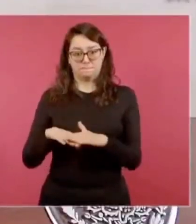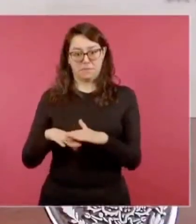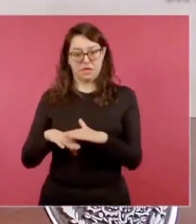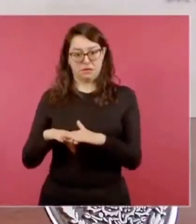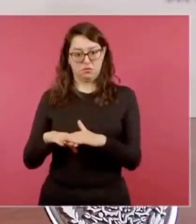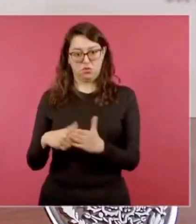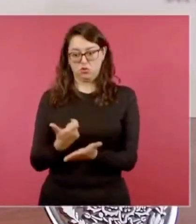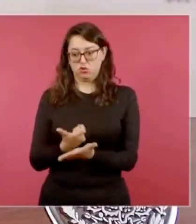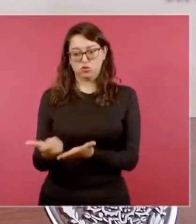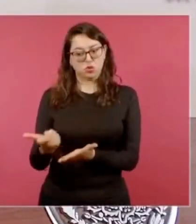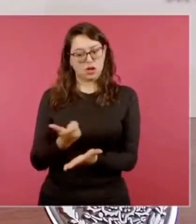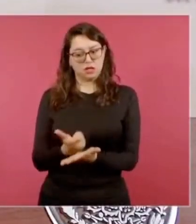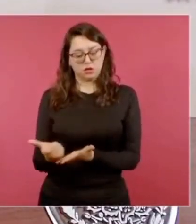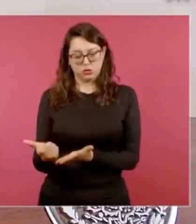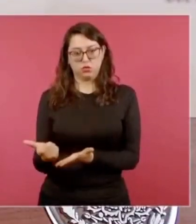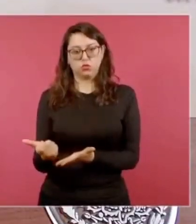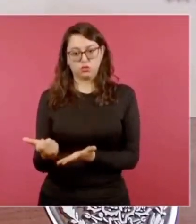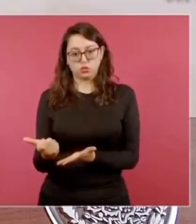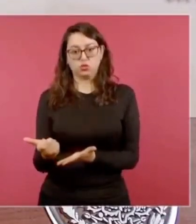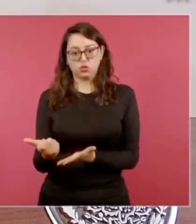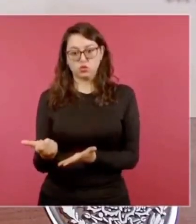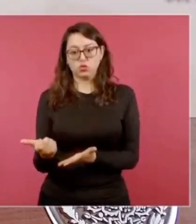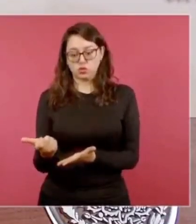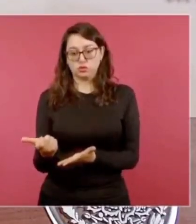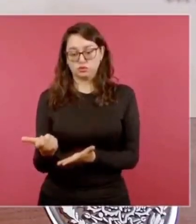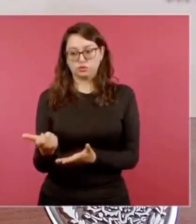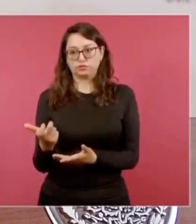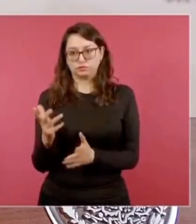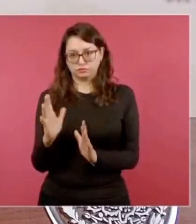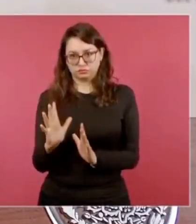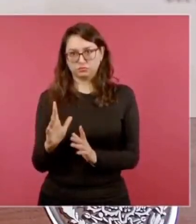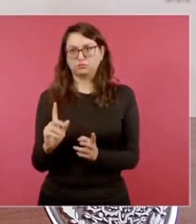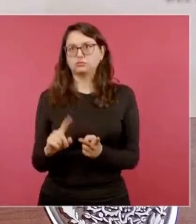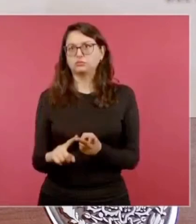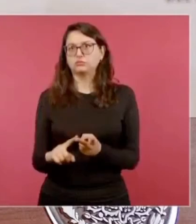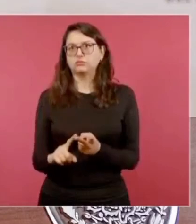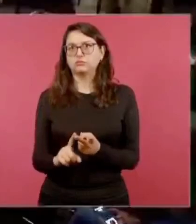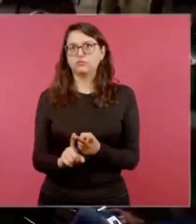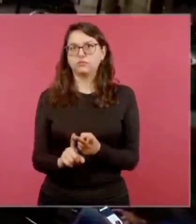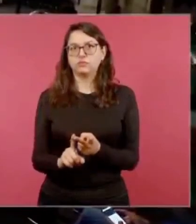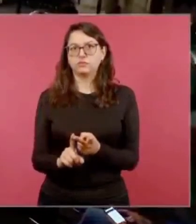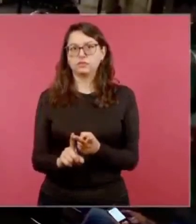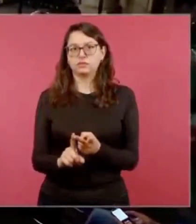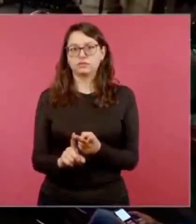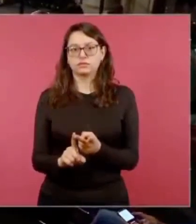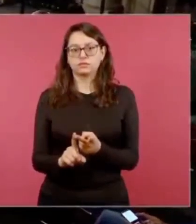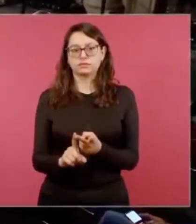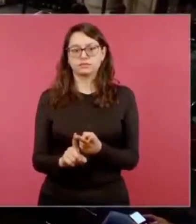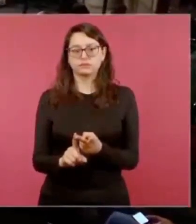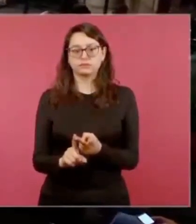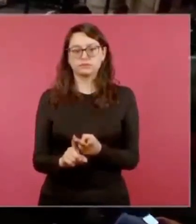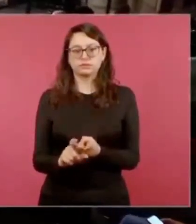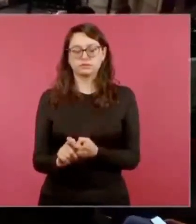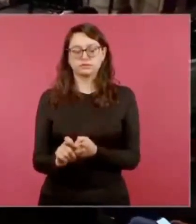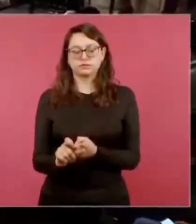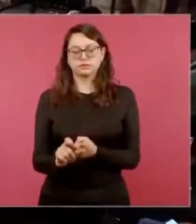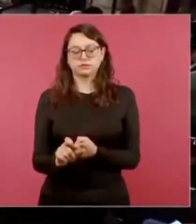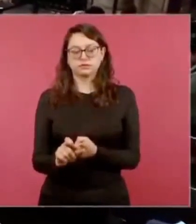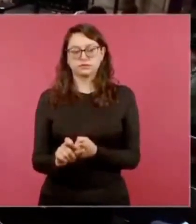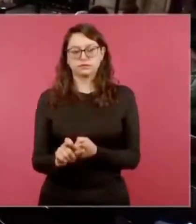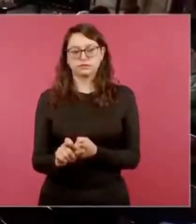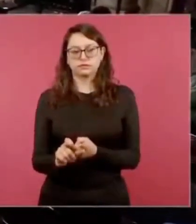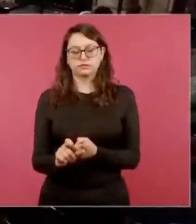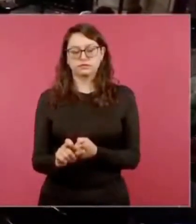con Madero, y se logra también que los